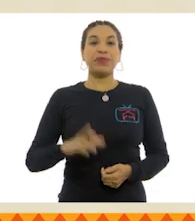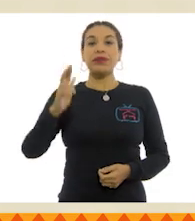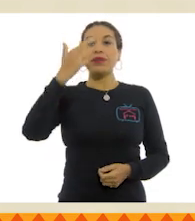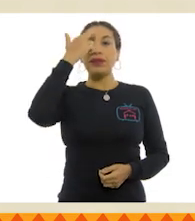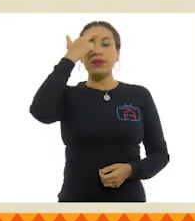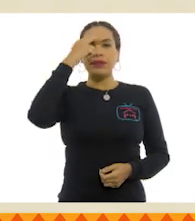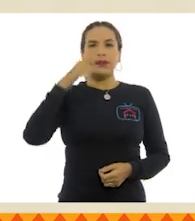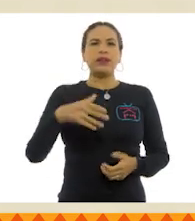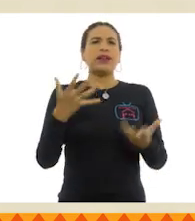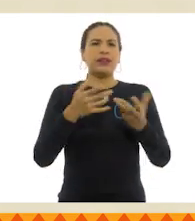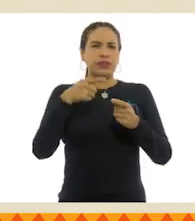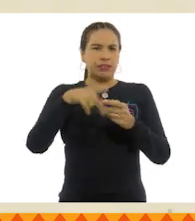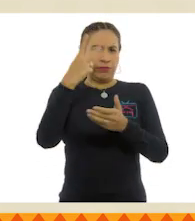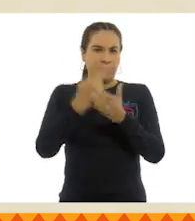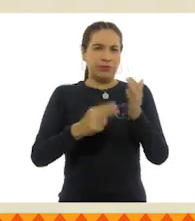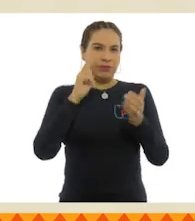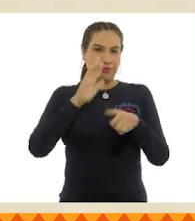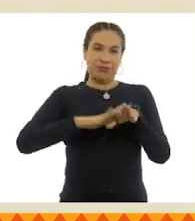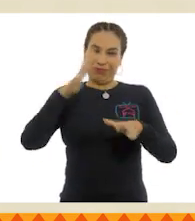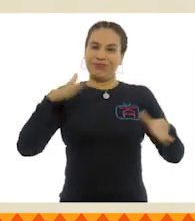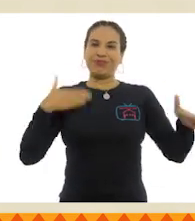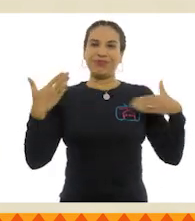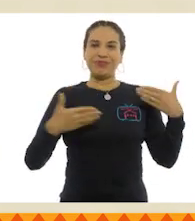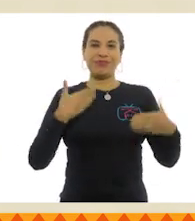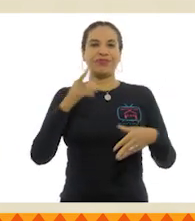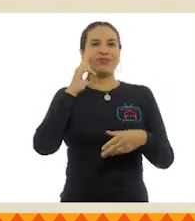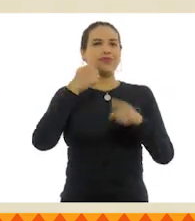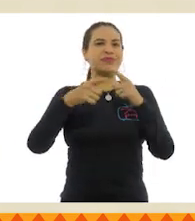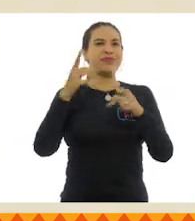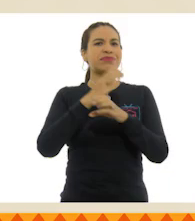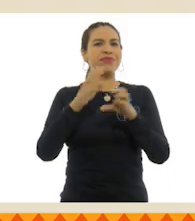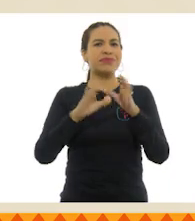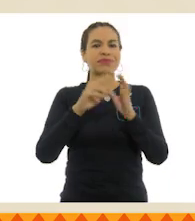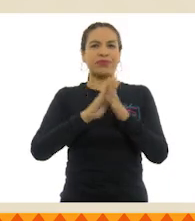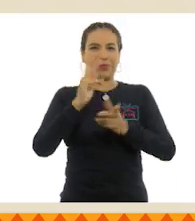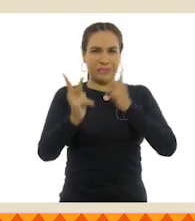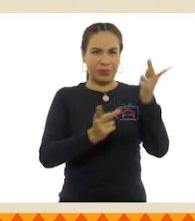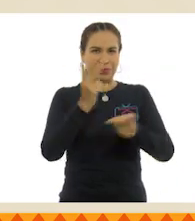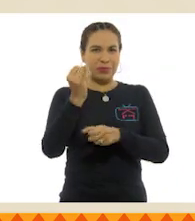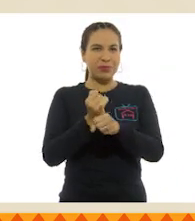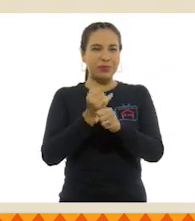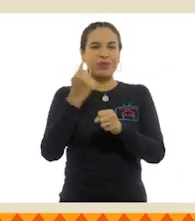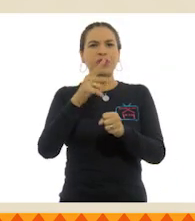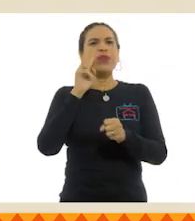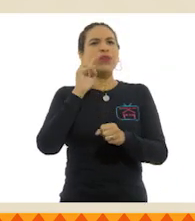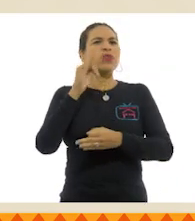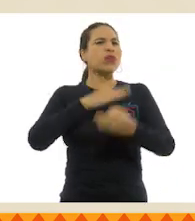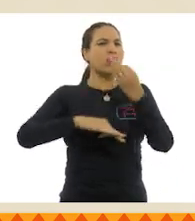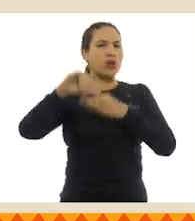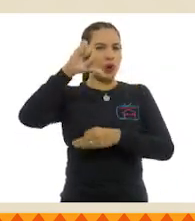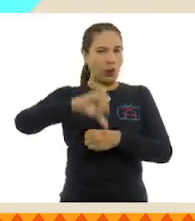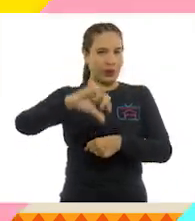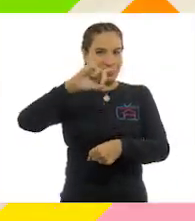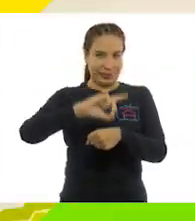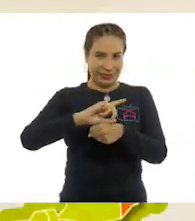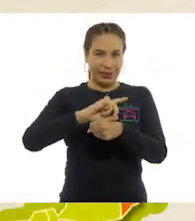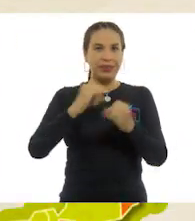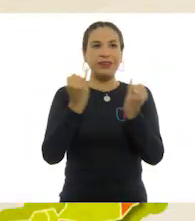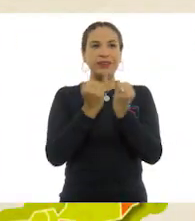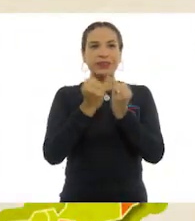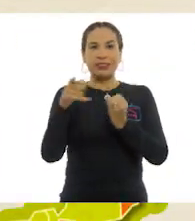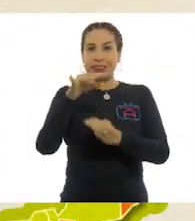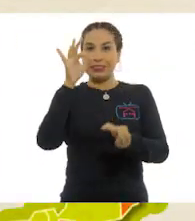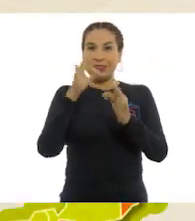Recuerden que para hacer este programa más divertido, van a estar apareciendo trivias acerca de todo lo que veamos el día de hoy. También